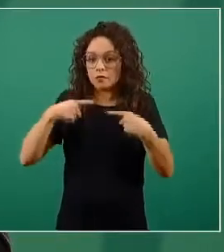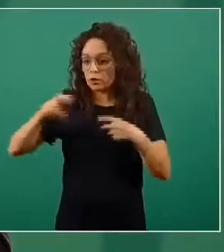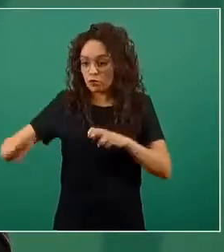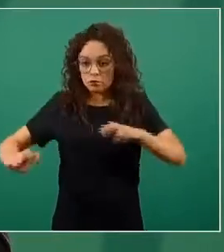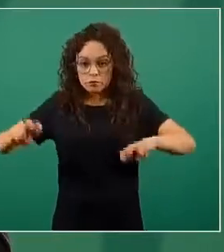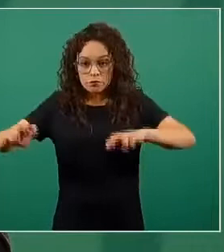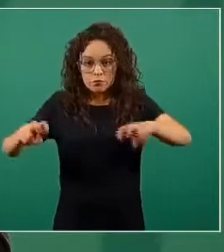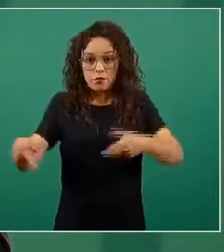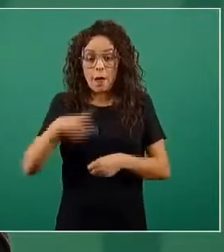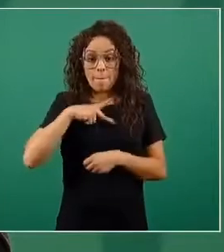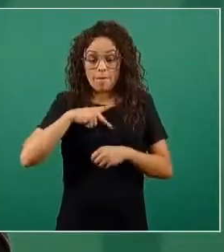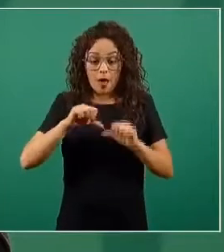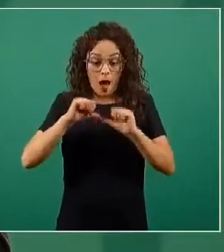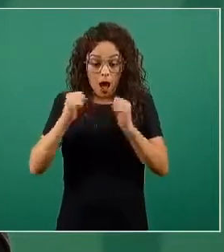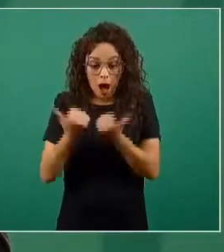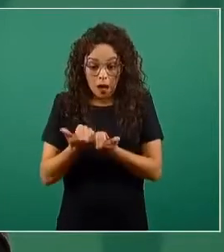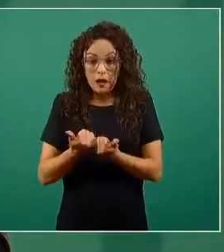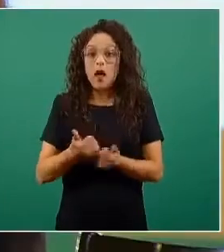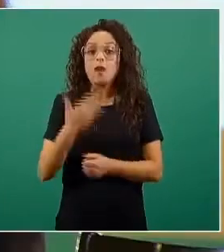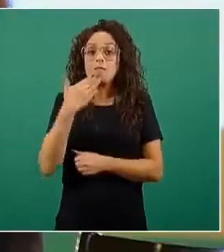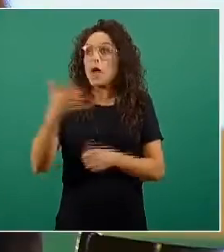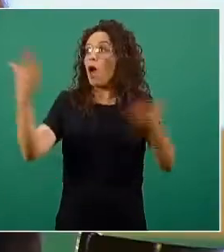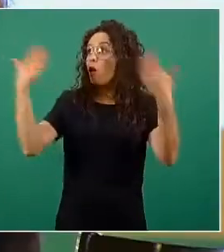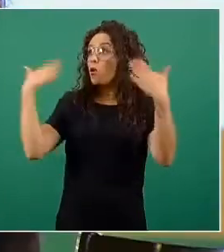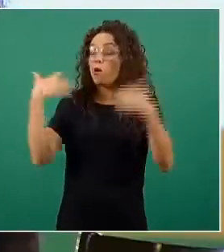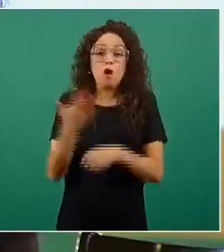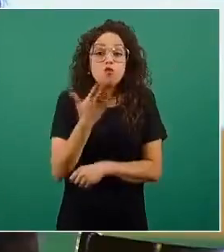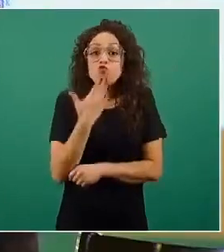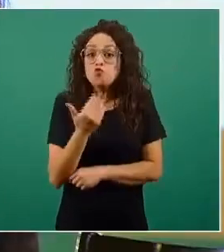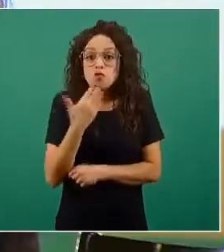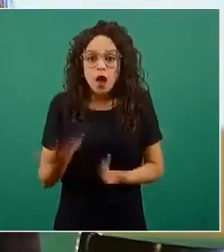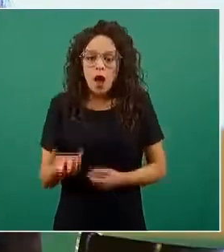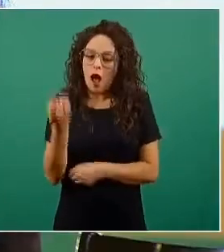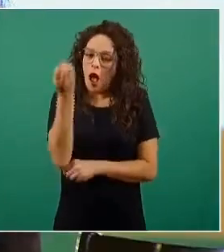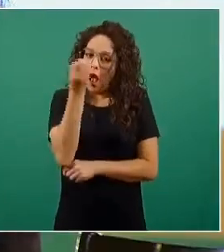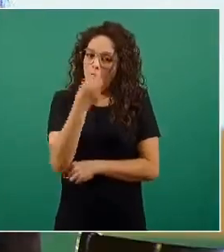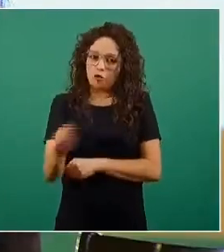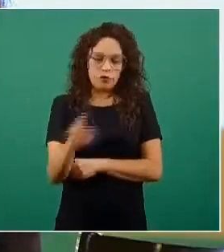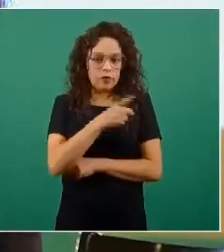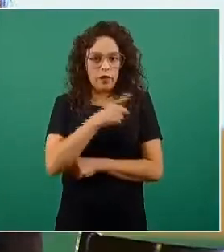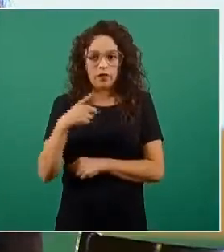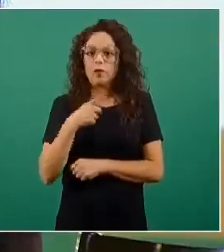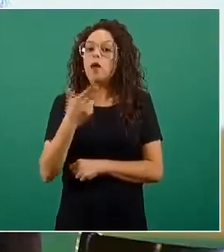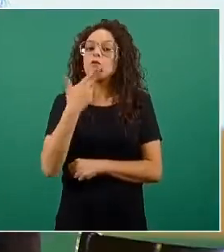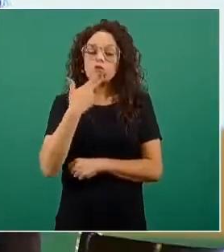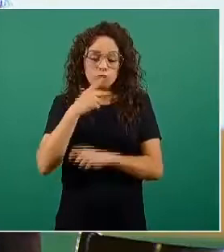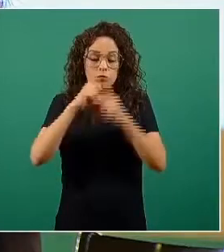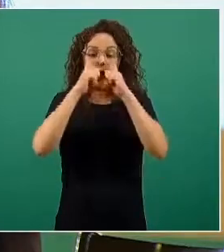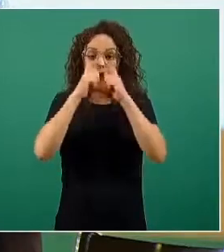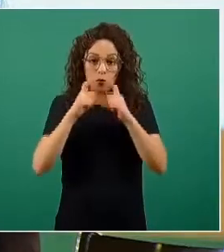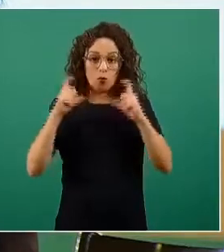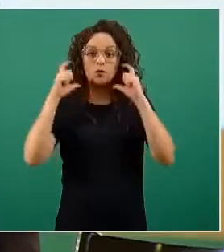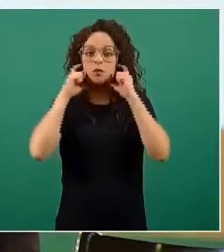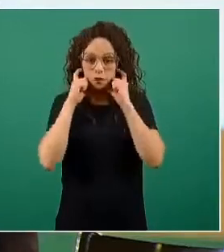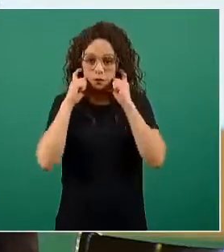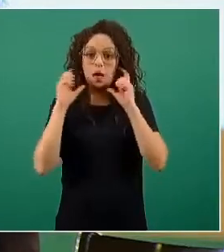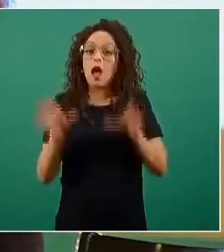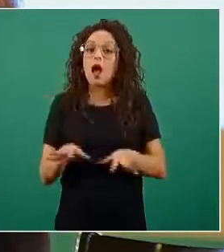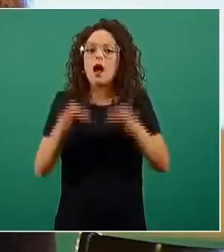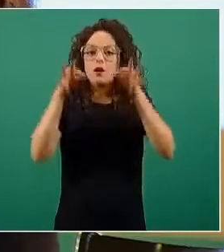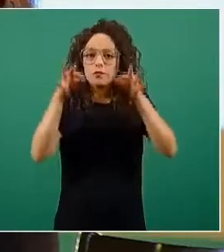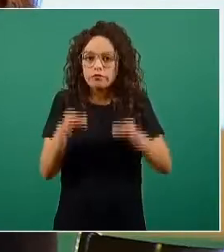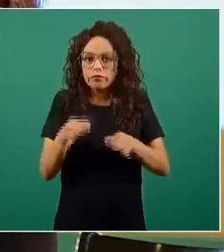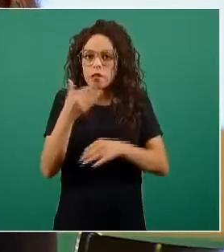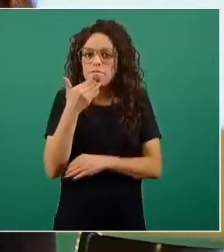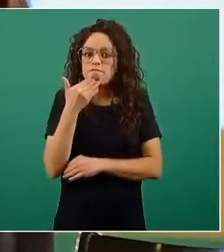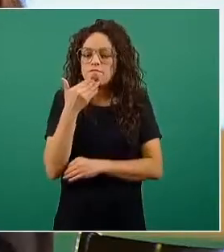no está adecuadamente ventilada, tengo forzosamente que utilizar el cubrebocas de manera adecuada,